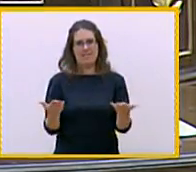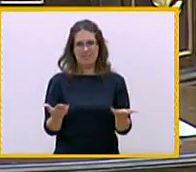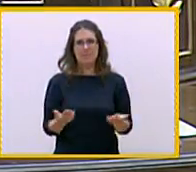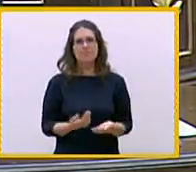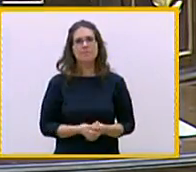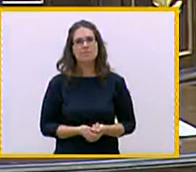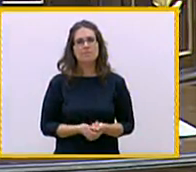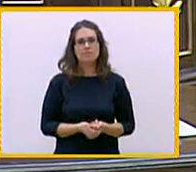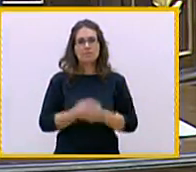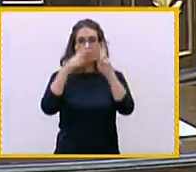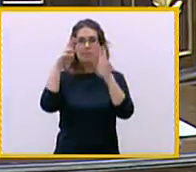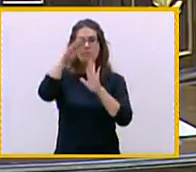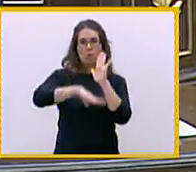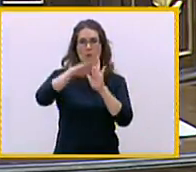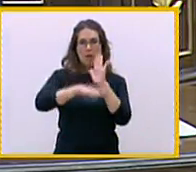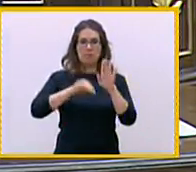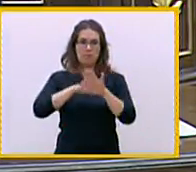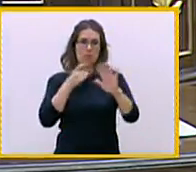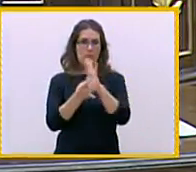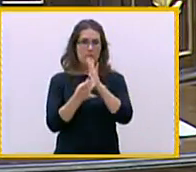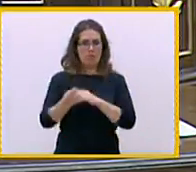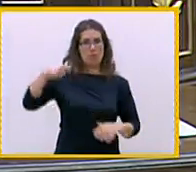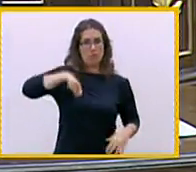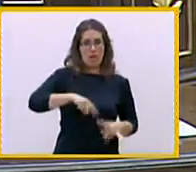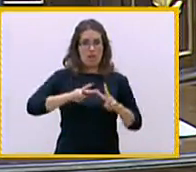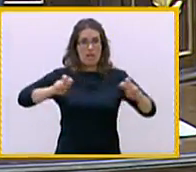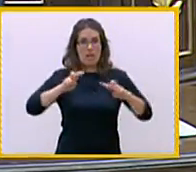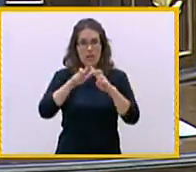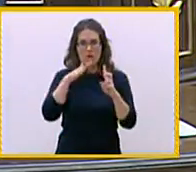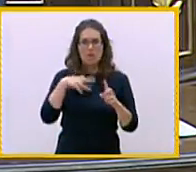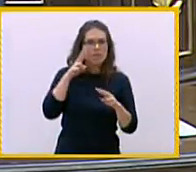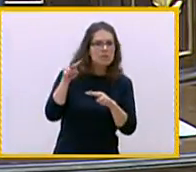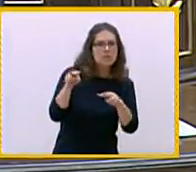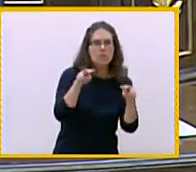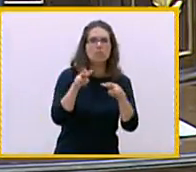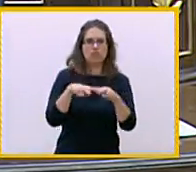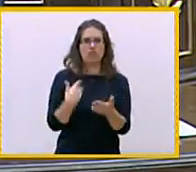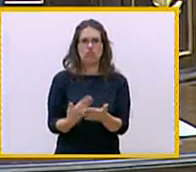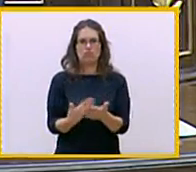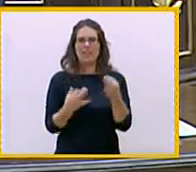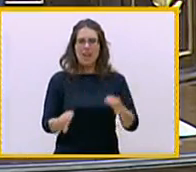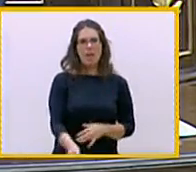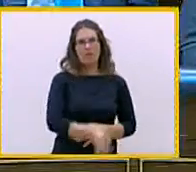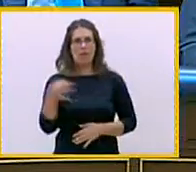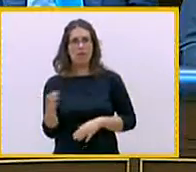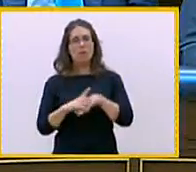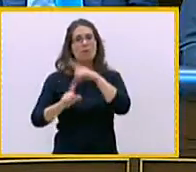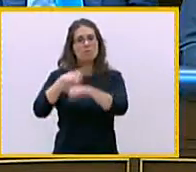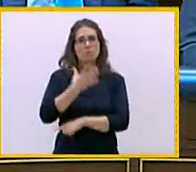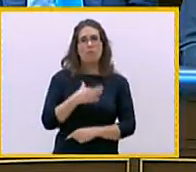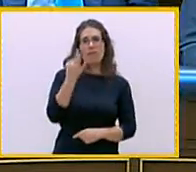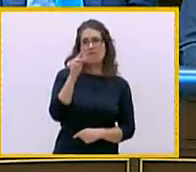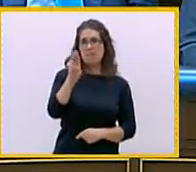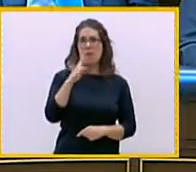de programas de cualificación profesional inicial se está mostrando como un instrumento eficaz para integrar en la FP a jóvenes